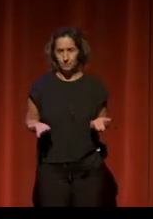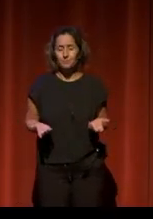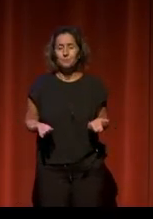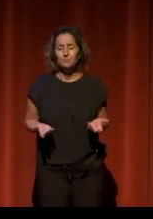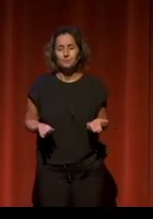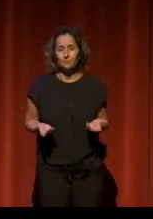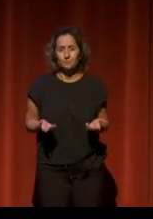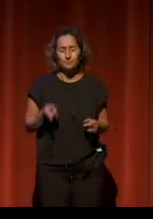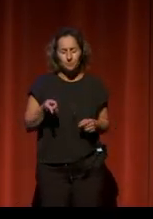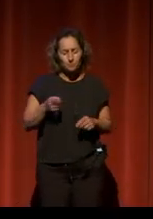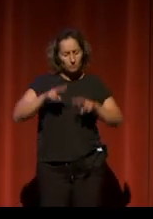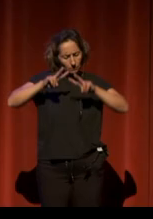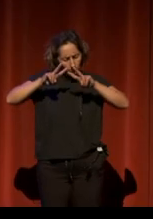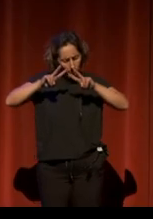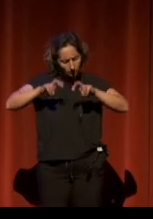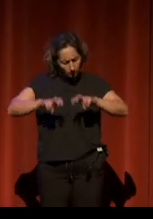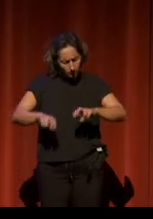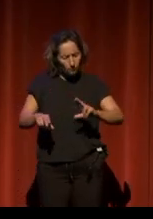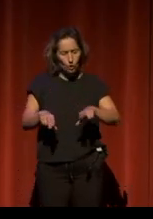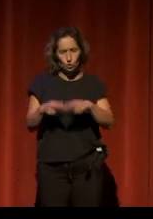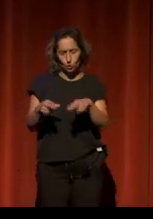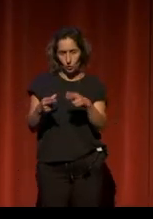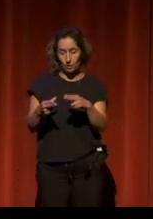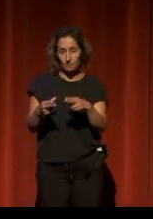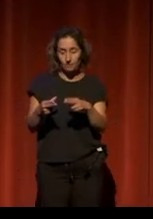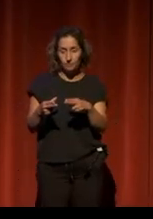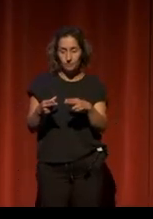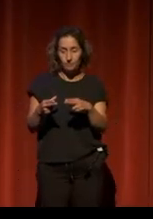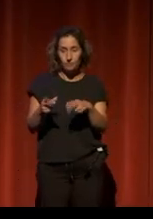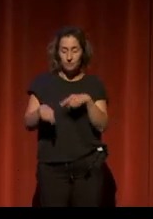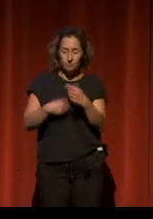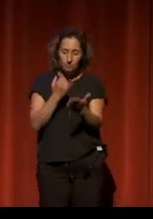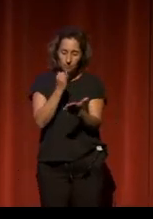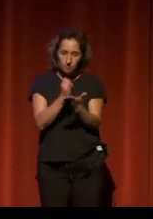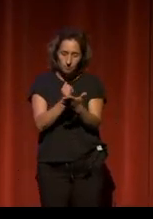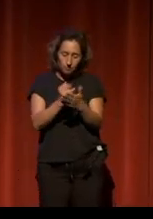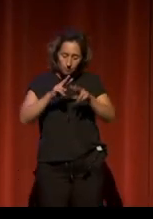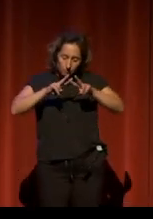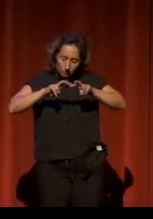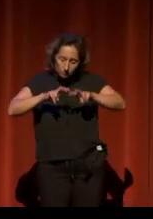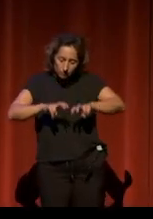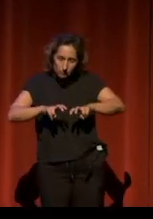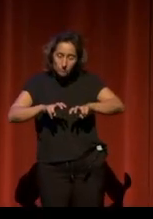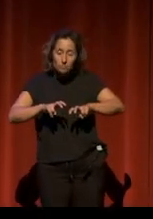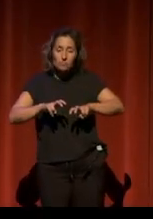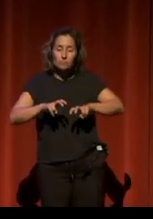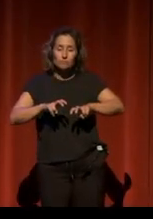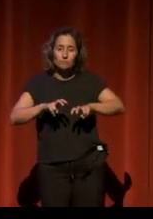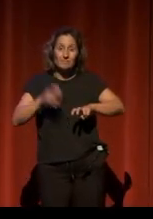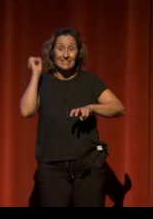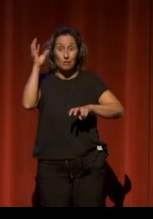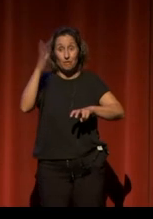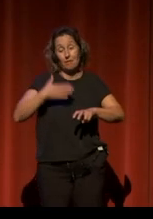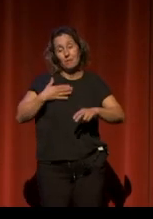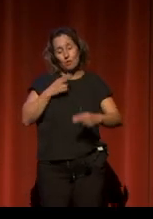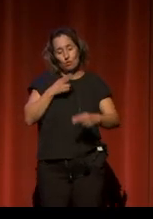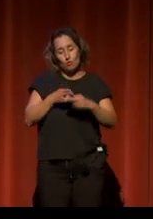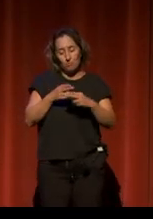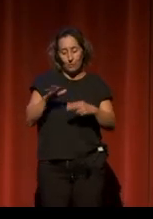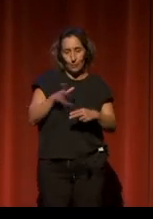motivo de una investigación sociológica que da lugar a un ensayo y que de alguna forma pone nombre a mi conferencia